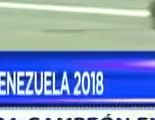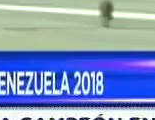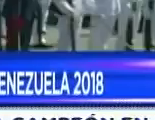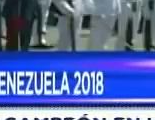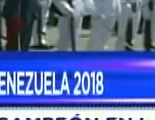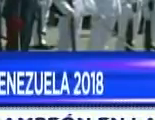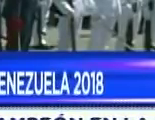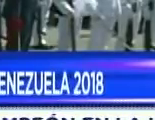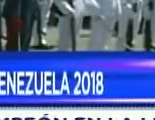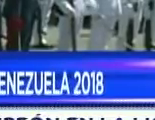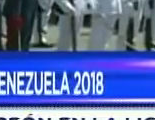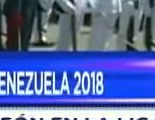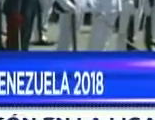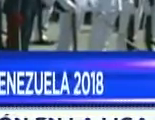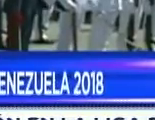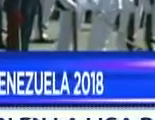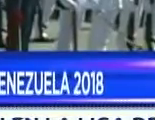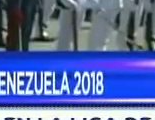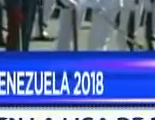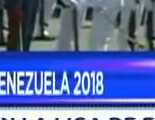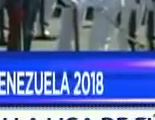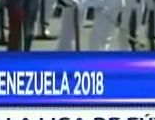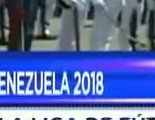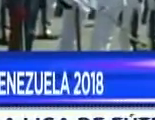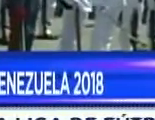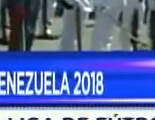Chávez vive, la patria sigue.